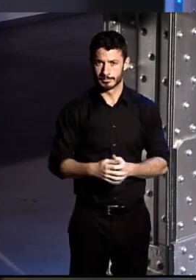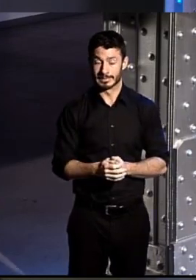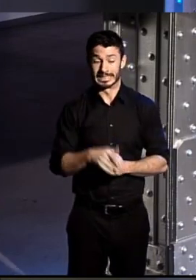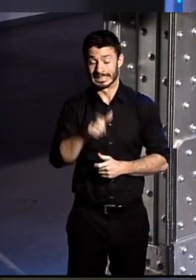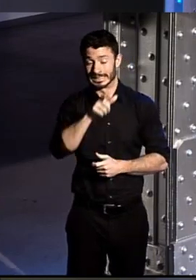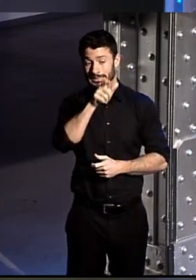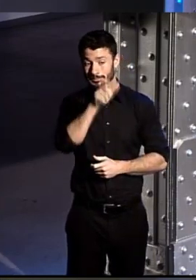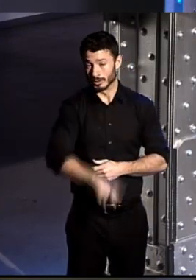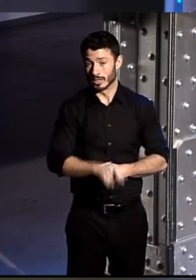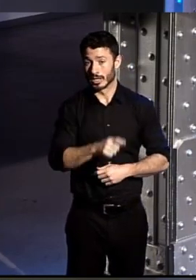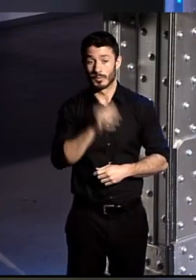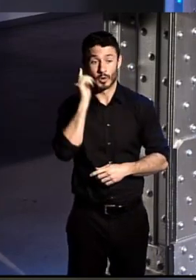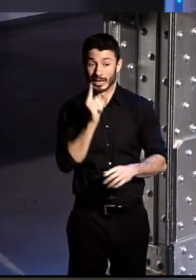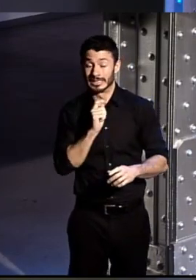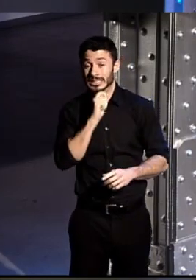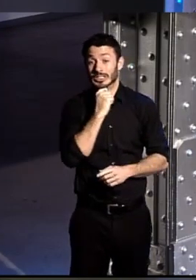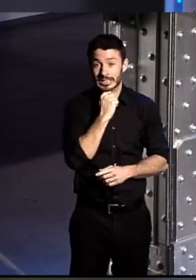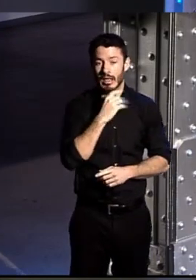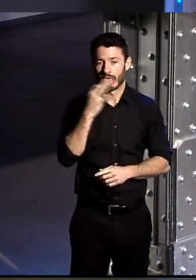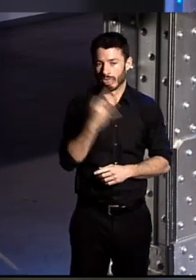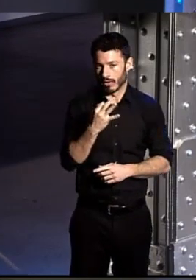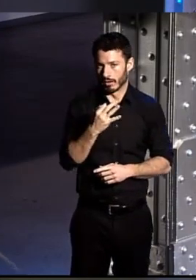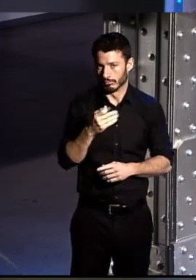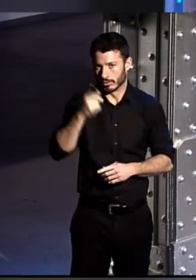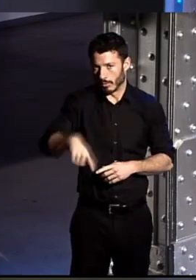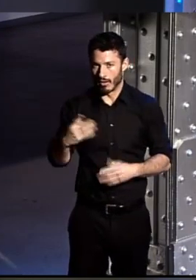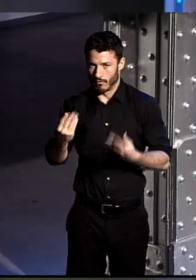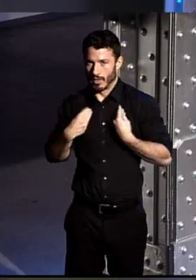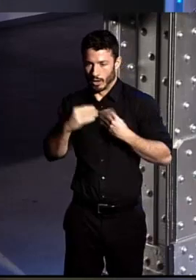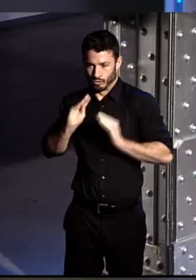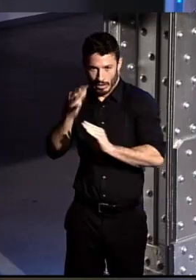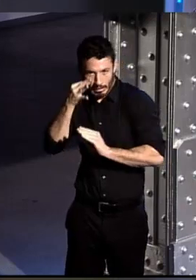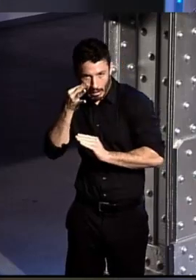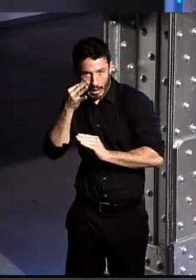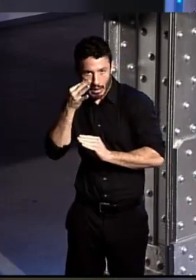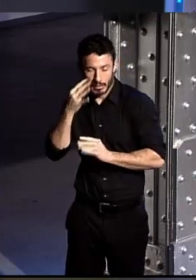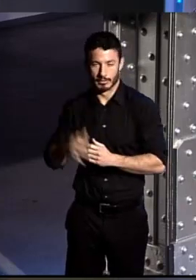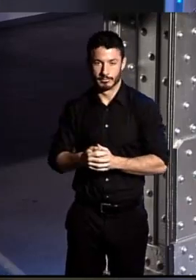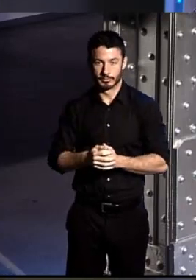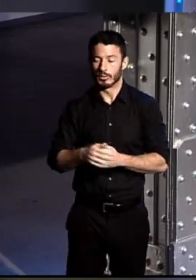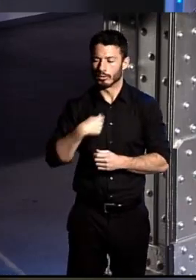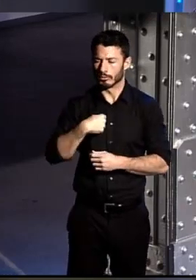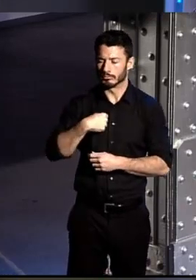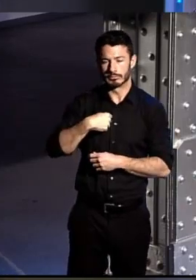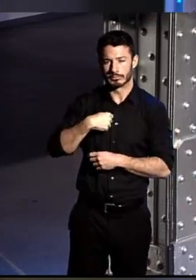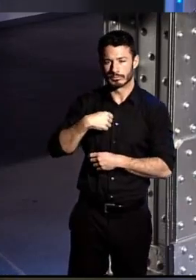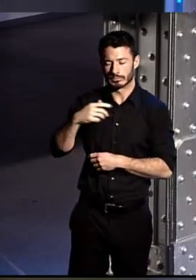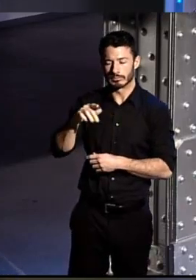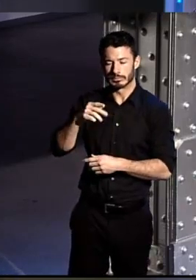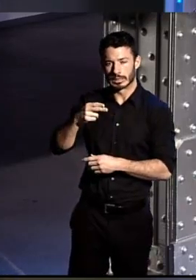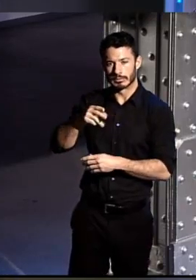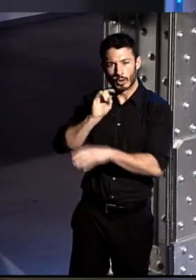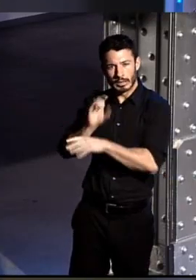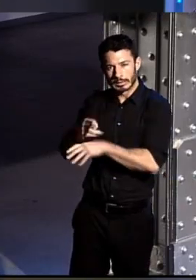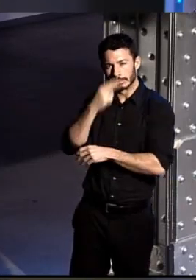misógino literario, debería serlo también en vida, fue cuando me interesé por la correspondencia que había mantenido con su